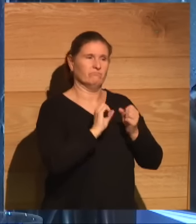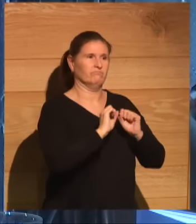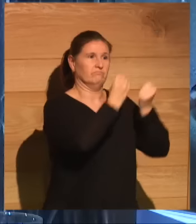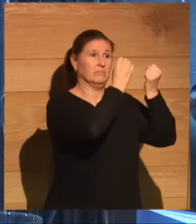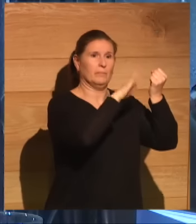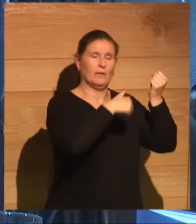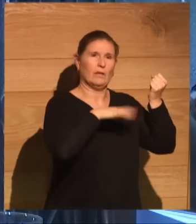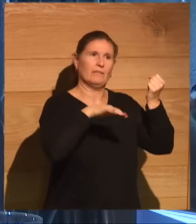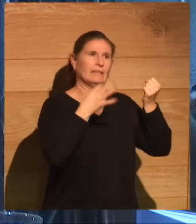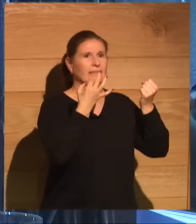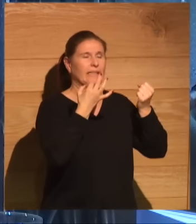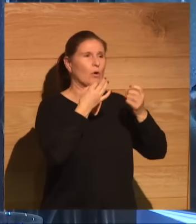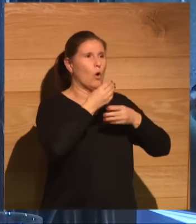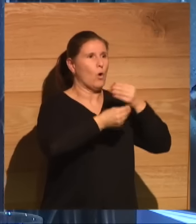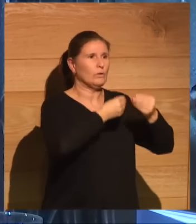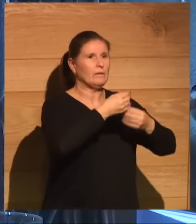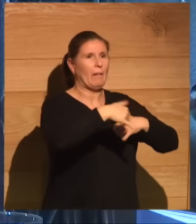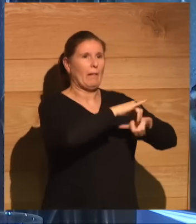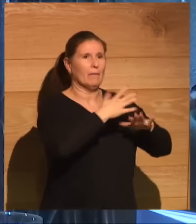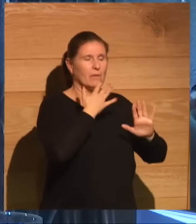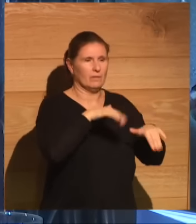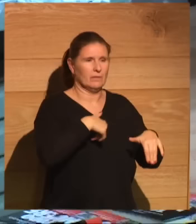obviamente también le pesa mucho. Opérrimos.